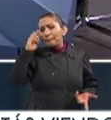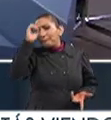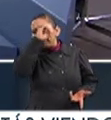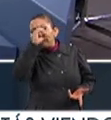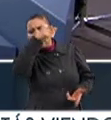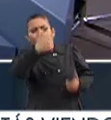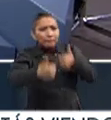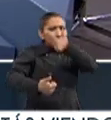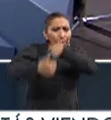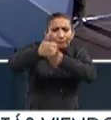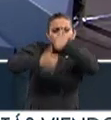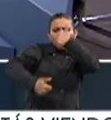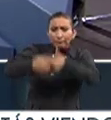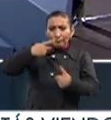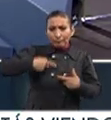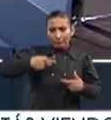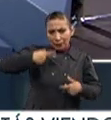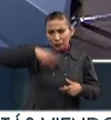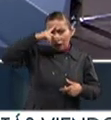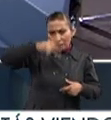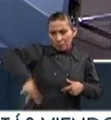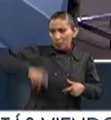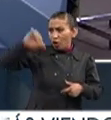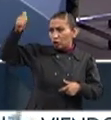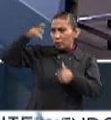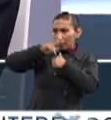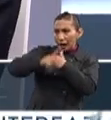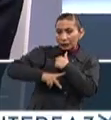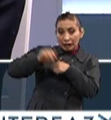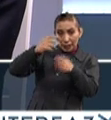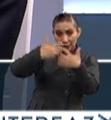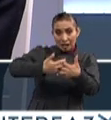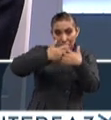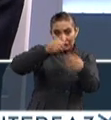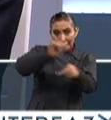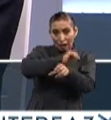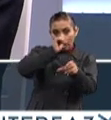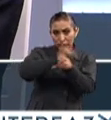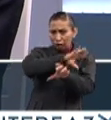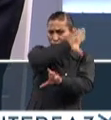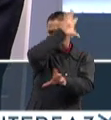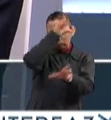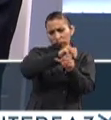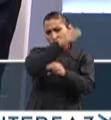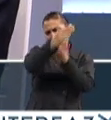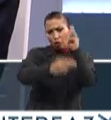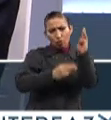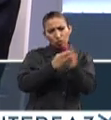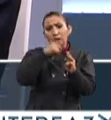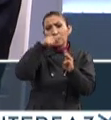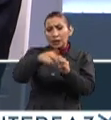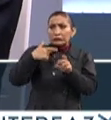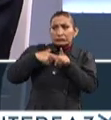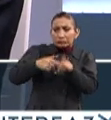esa competitividad de los mexicanos respecto a otros países? La industria automotriz finalmente es global y México está en esa competencia. ¿Cómo